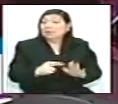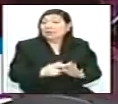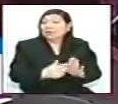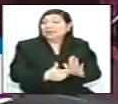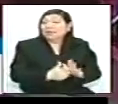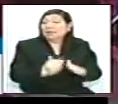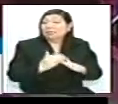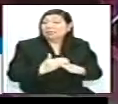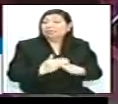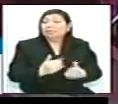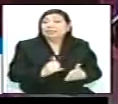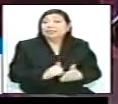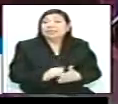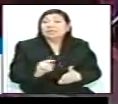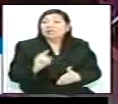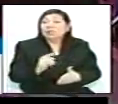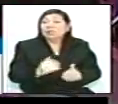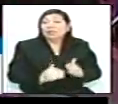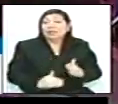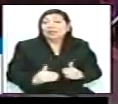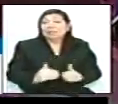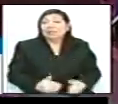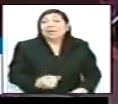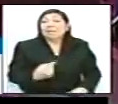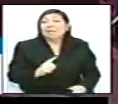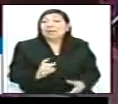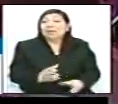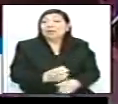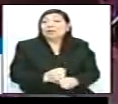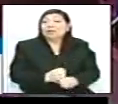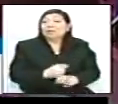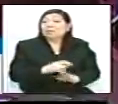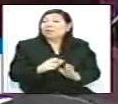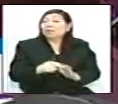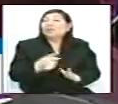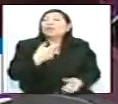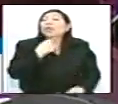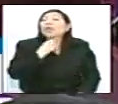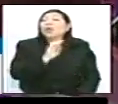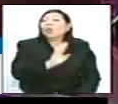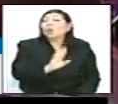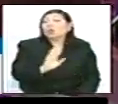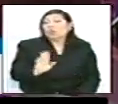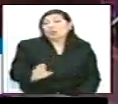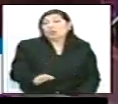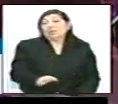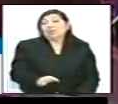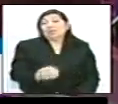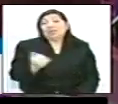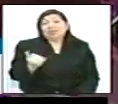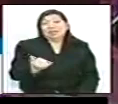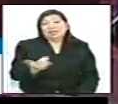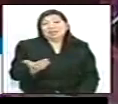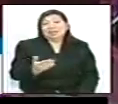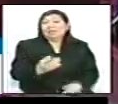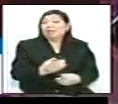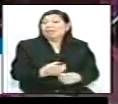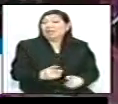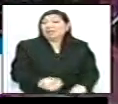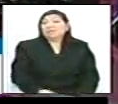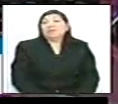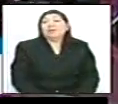de oposición, a que se use la mayoría parlamentaria para congelar los proyectos que no les gusta, para imponer mayorías y llamarle a eso